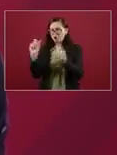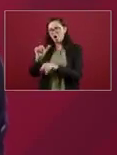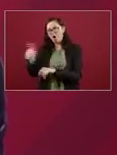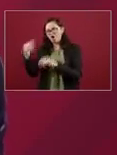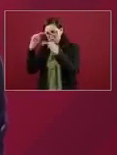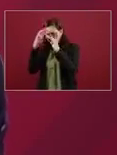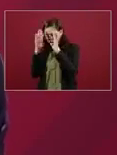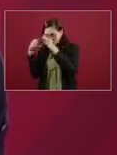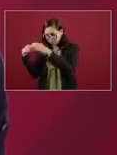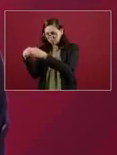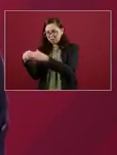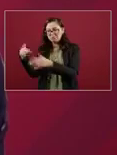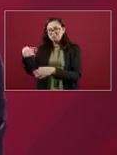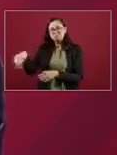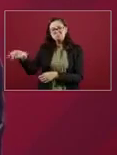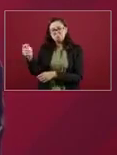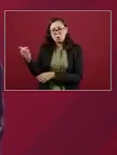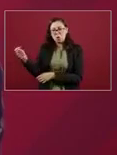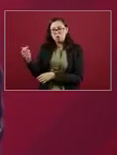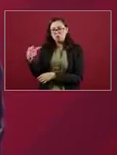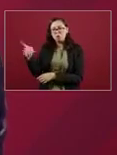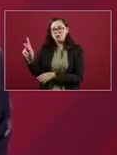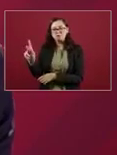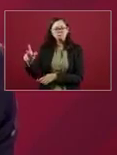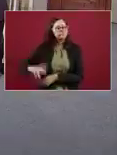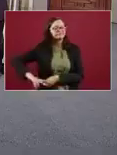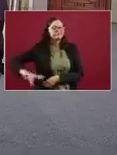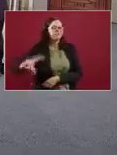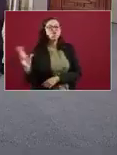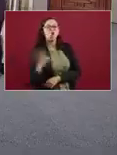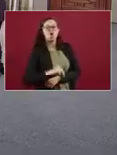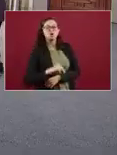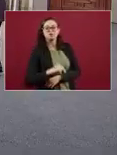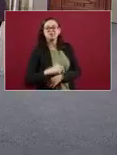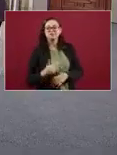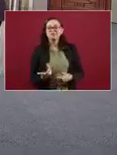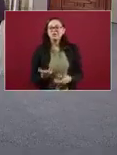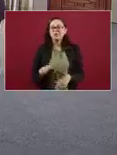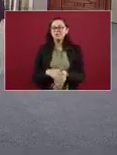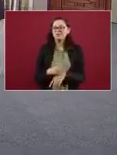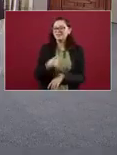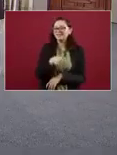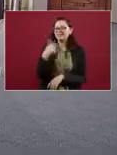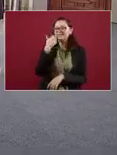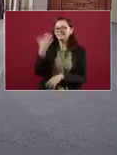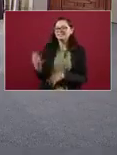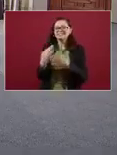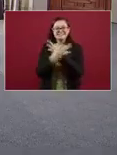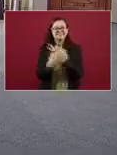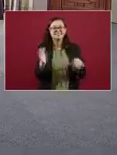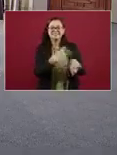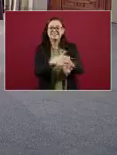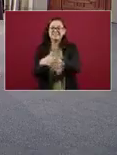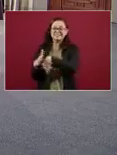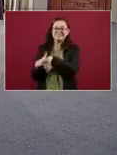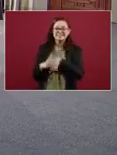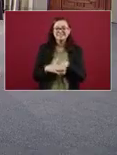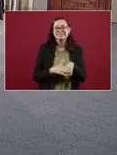rechazan la reforma porque quería declarar estado de excepción, que habían quedado